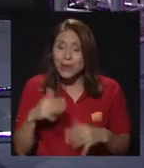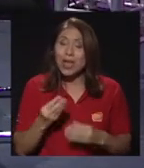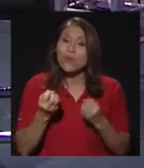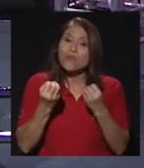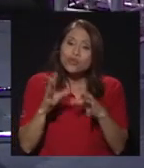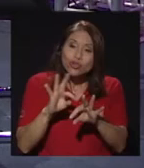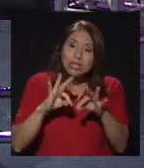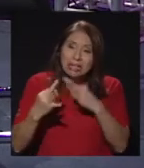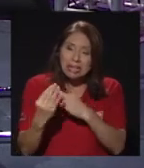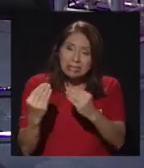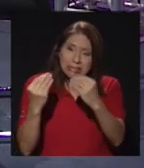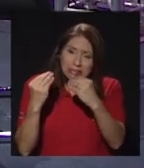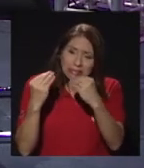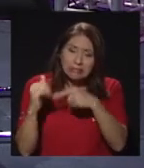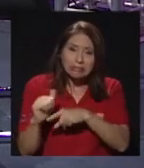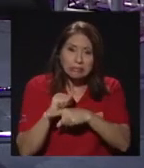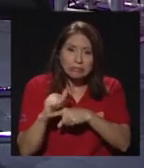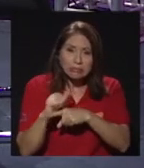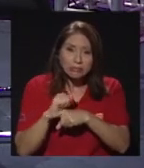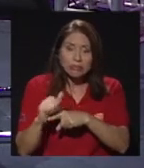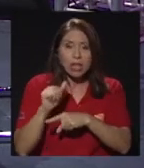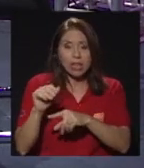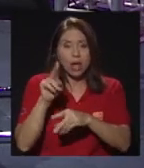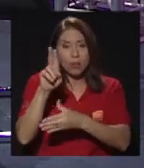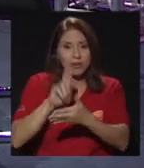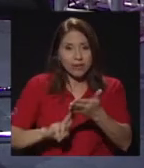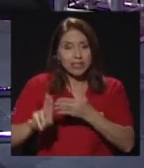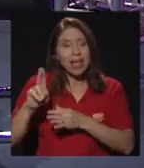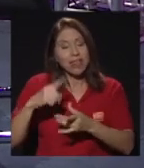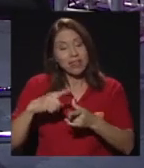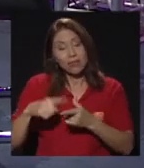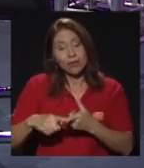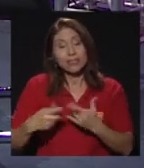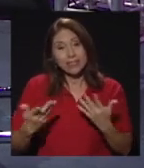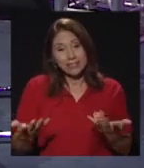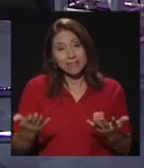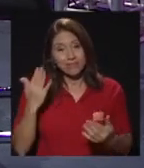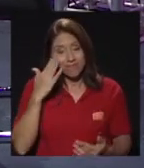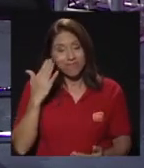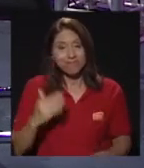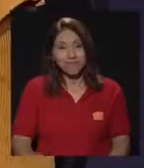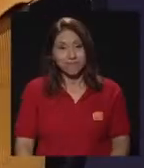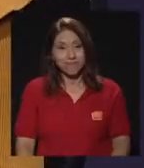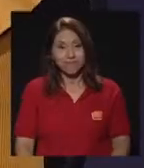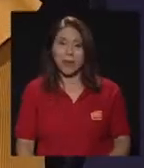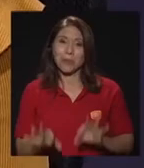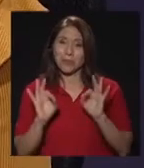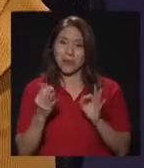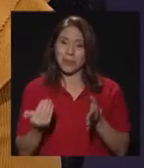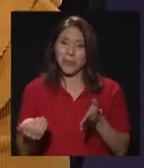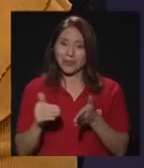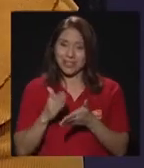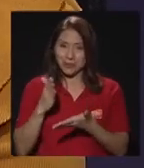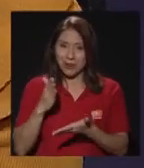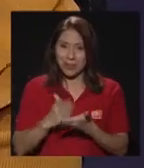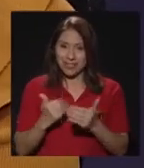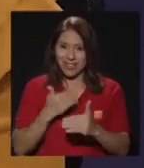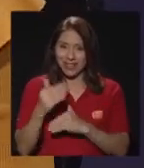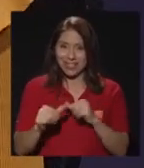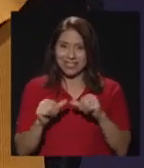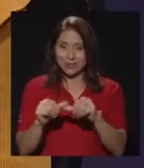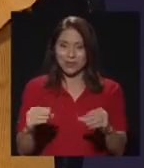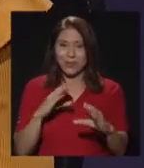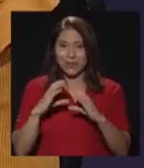talleres de la universidad y entonces... Okay. Okay. Bueno, vamos a hacer una pausa y ahorita